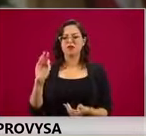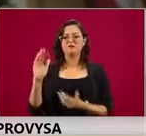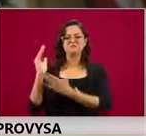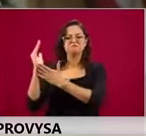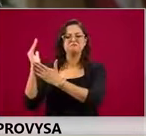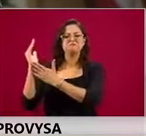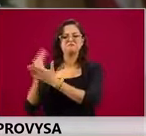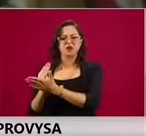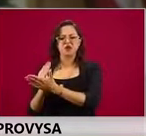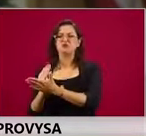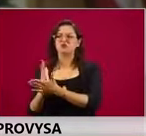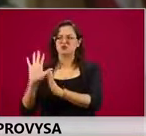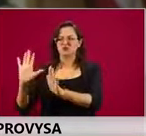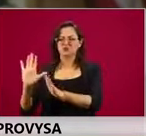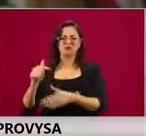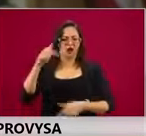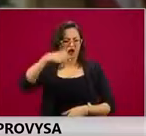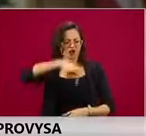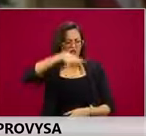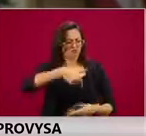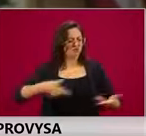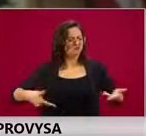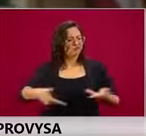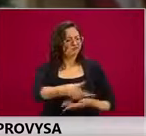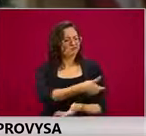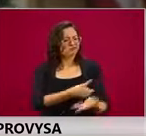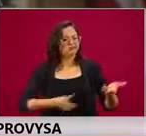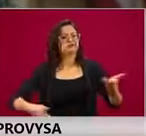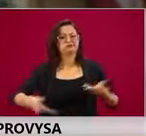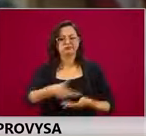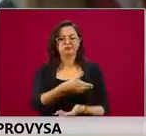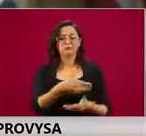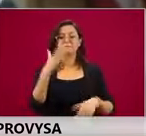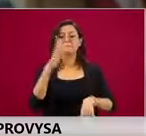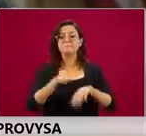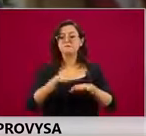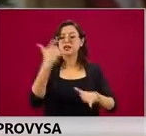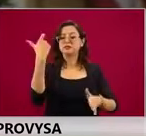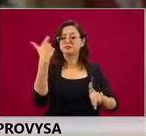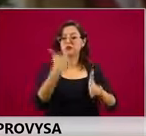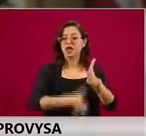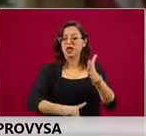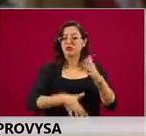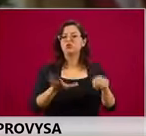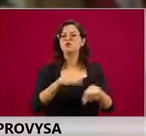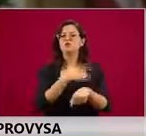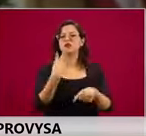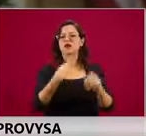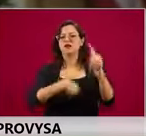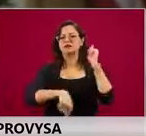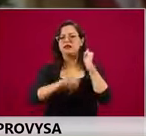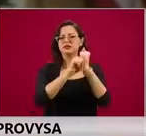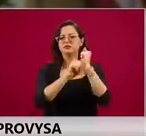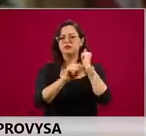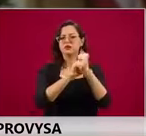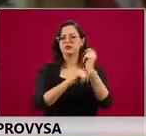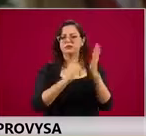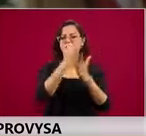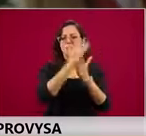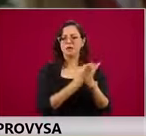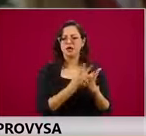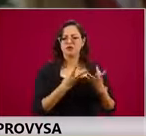cosas, primero, el tema de fondo fue el ir dar